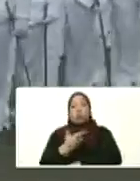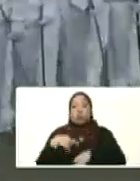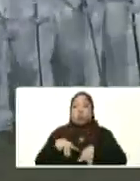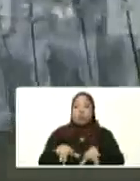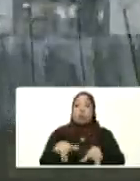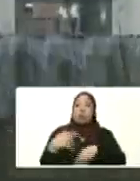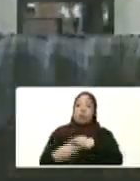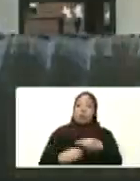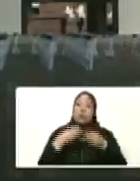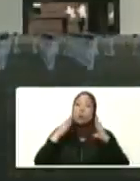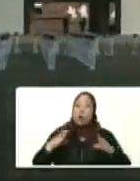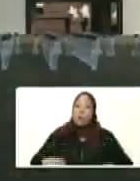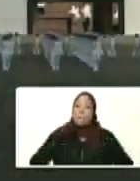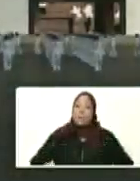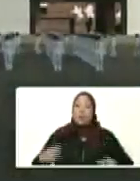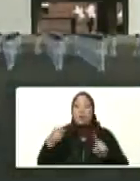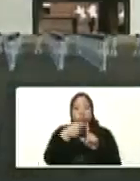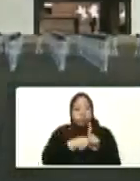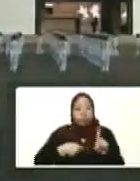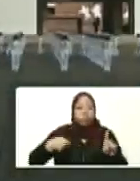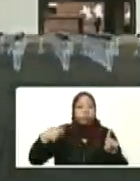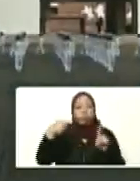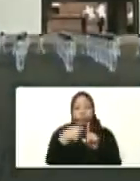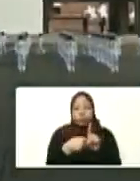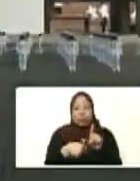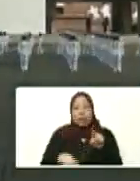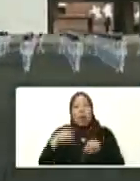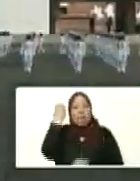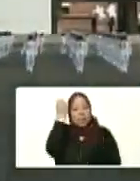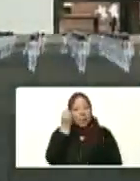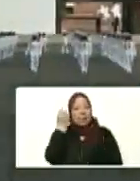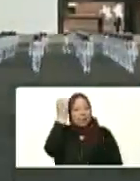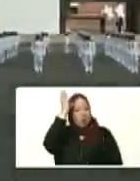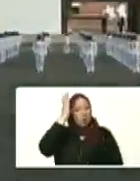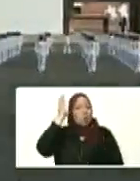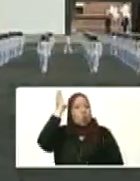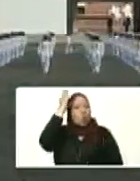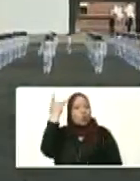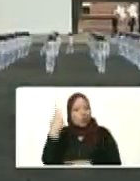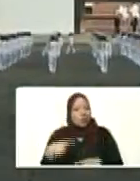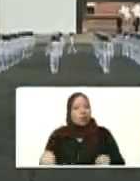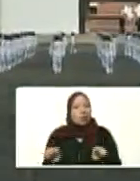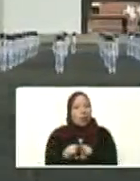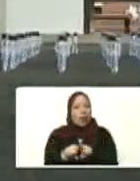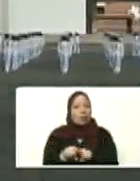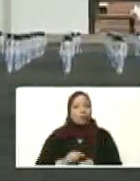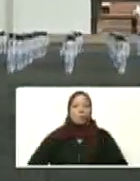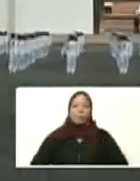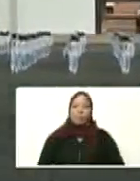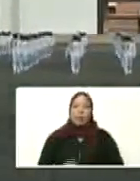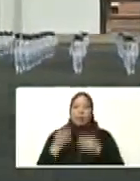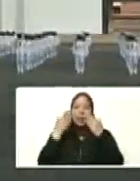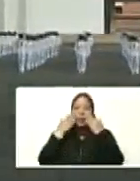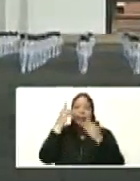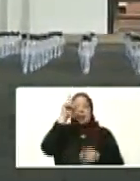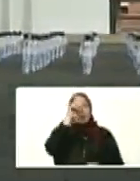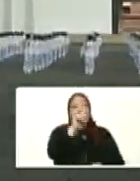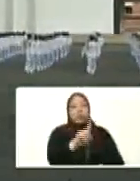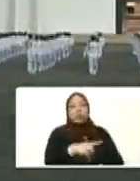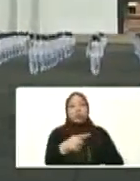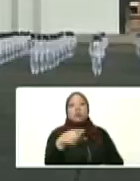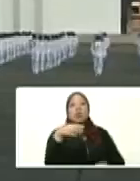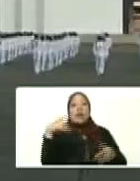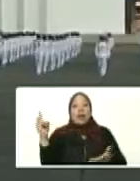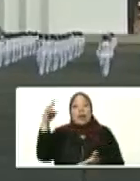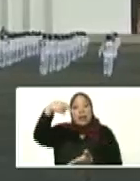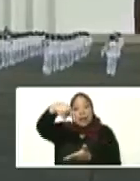de su cuerpo y espíritu combativo. El sable del general en jefe Rafael Urdaneta, sable victorioso de